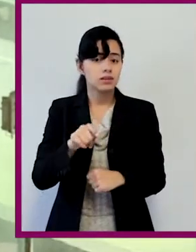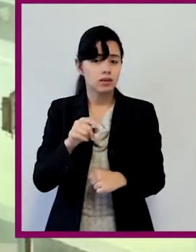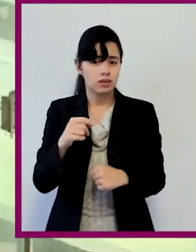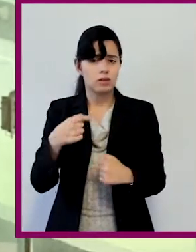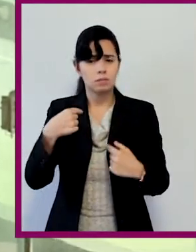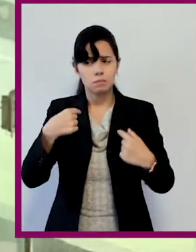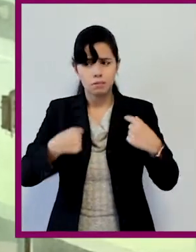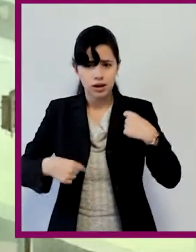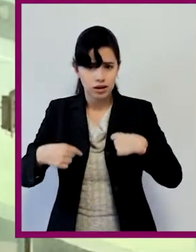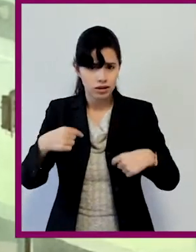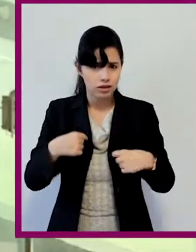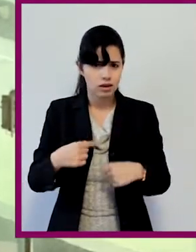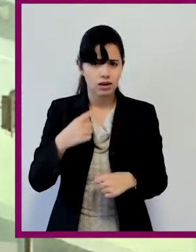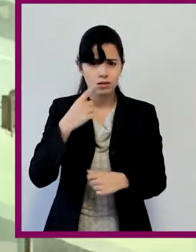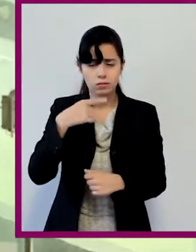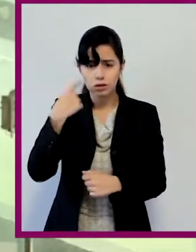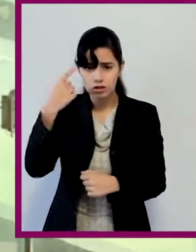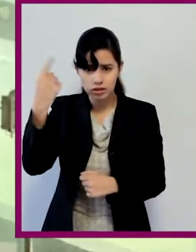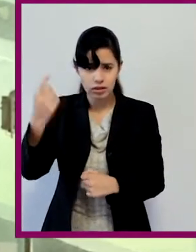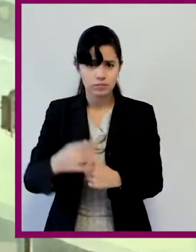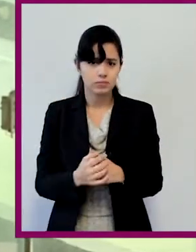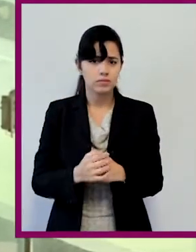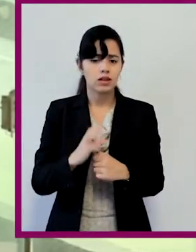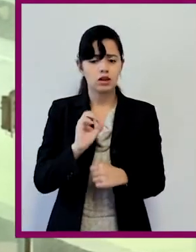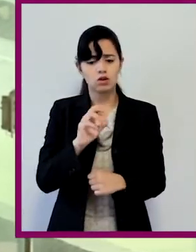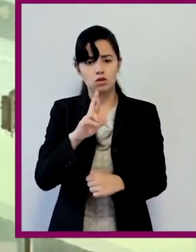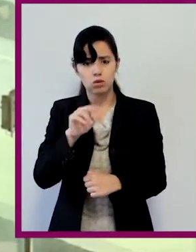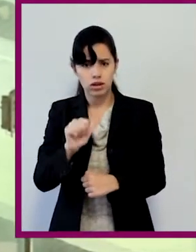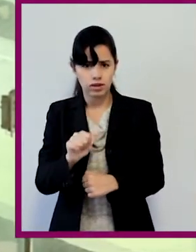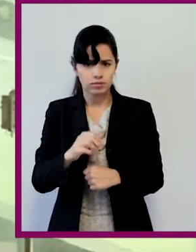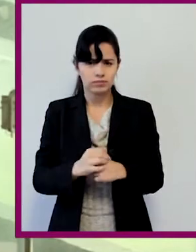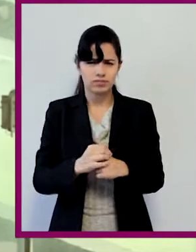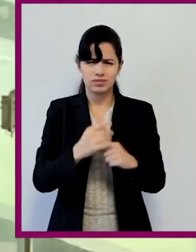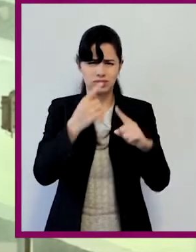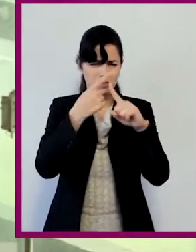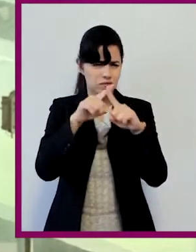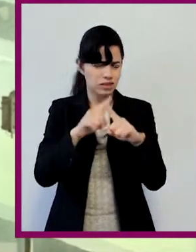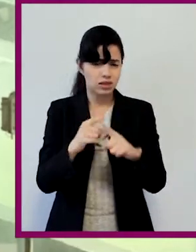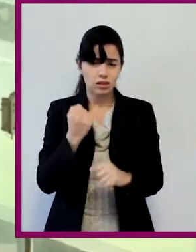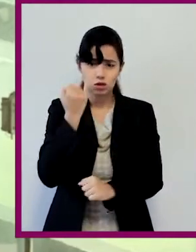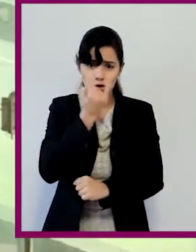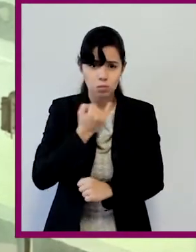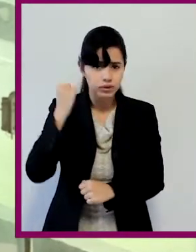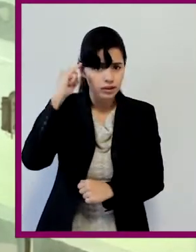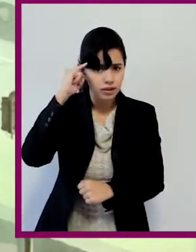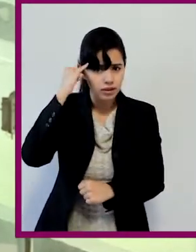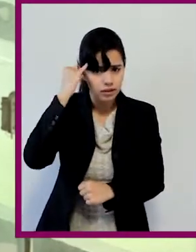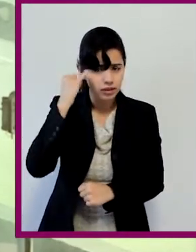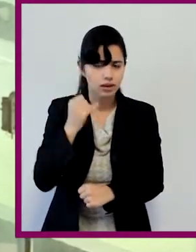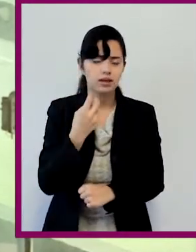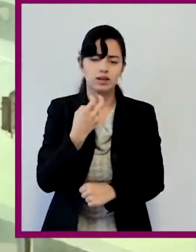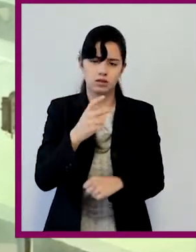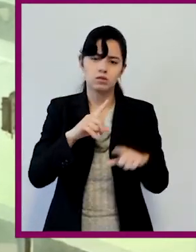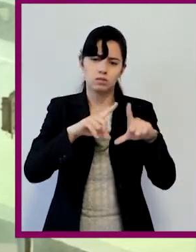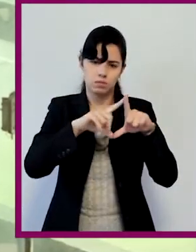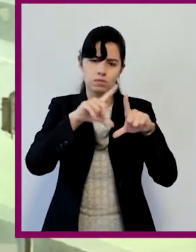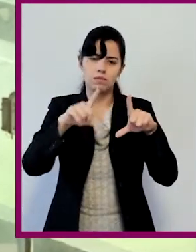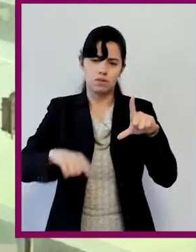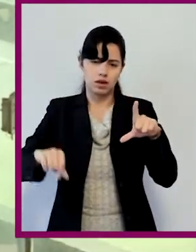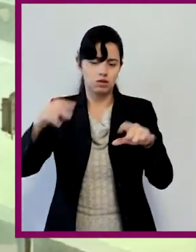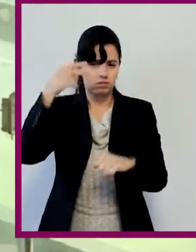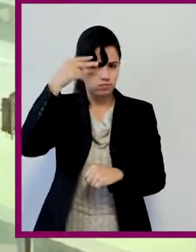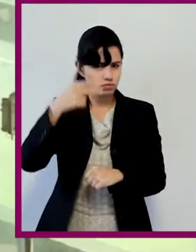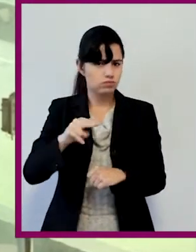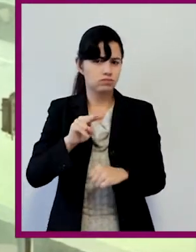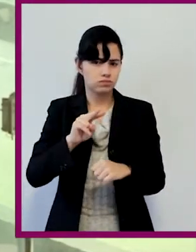Huasteco, Huichol, Cora. Las identidades indígenas son parte de nuestro país y son parte de quienes